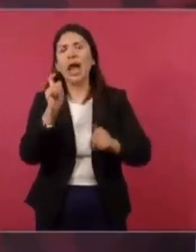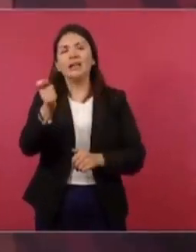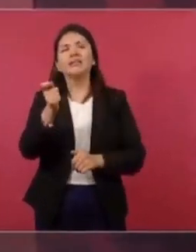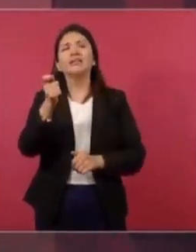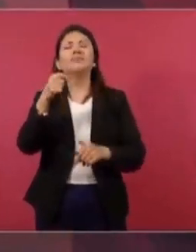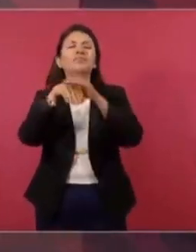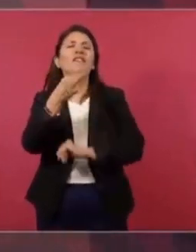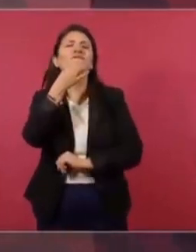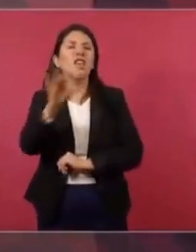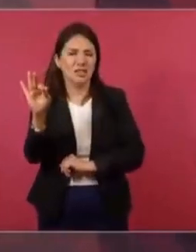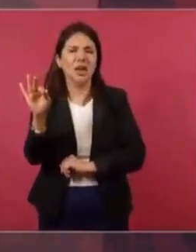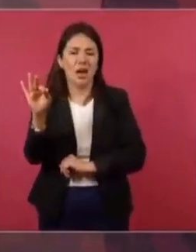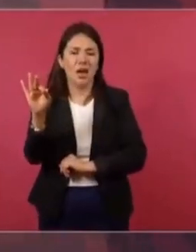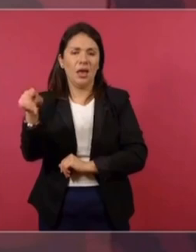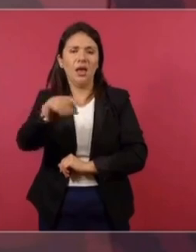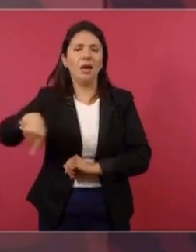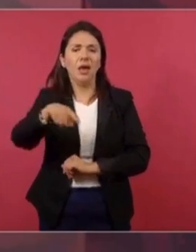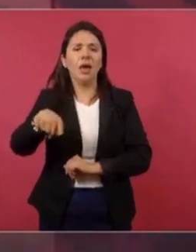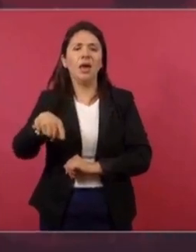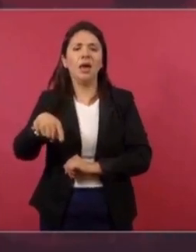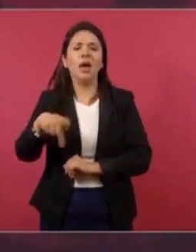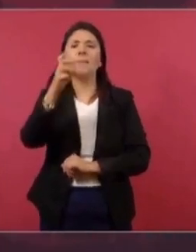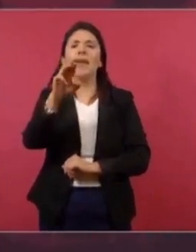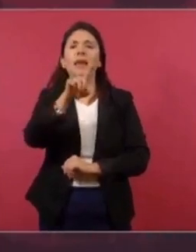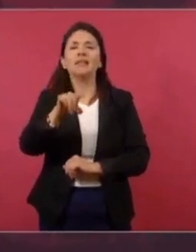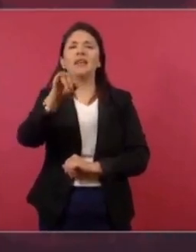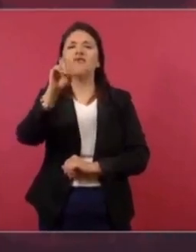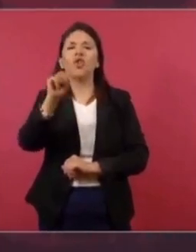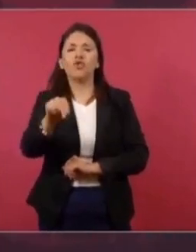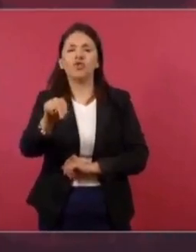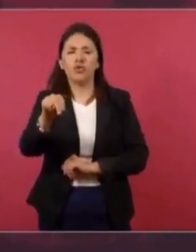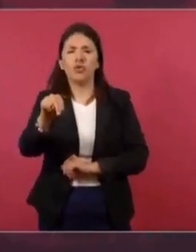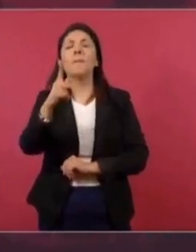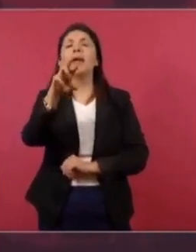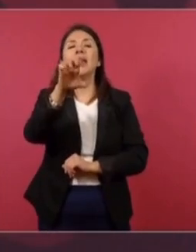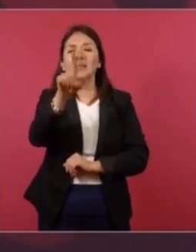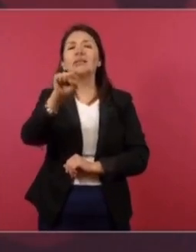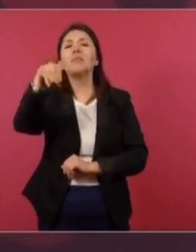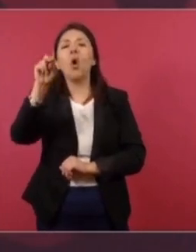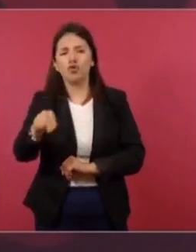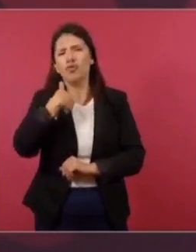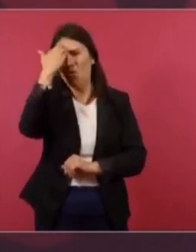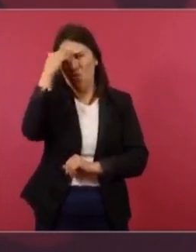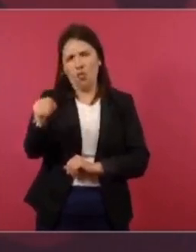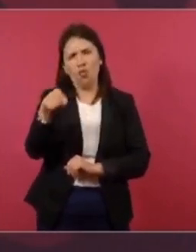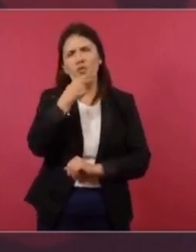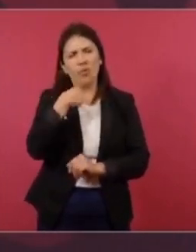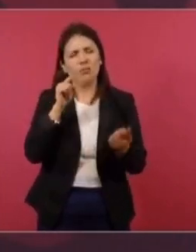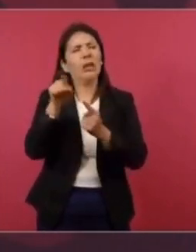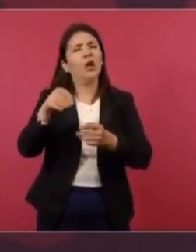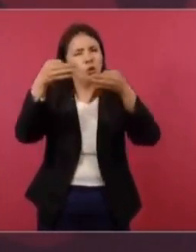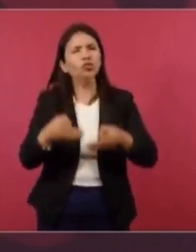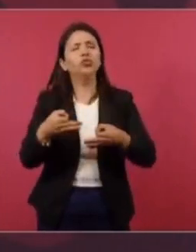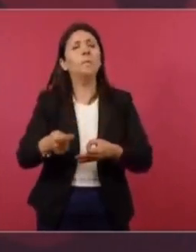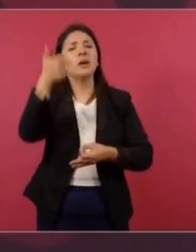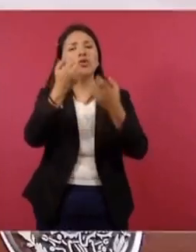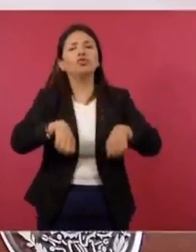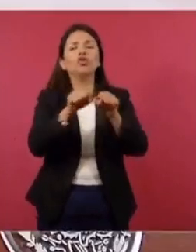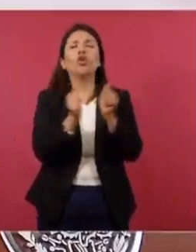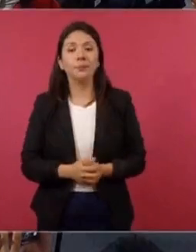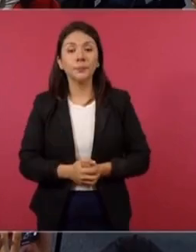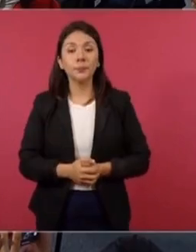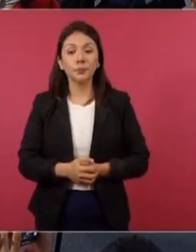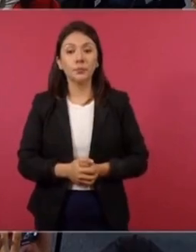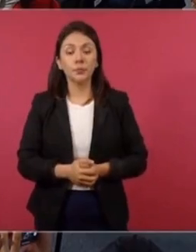fiesta, o fue una fiesta, de Pérez Simón. Conozco a Pérez Simón. Fue originalmente socio de Carlos